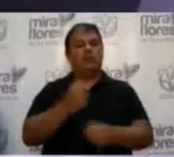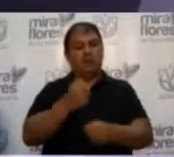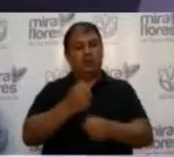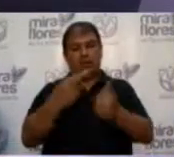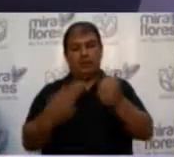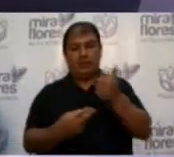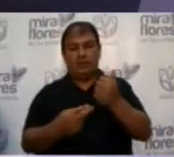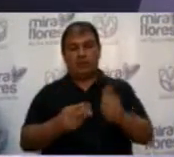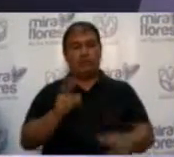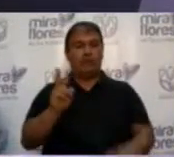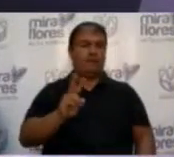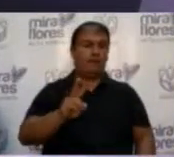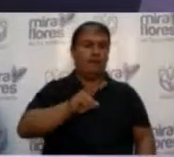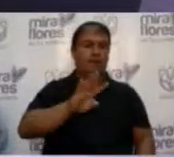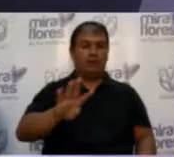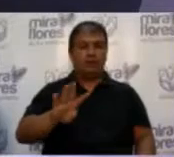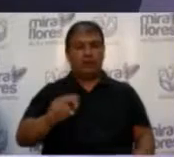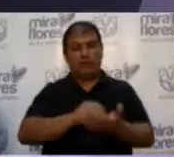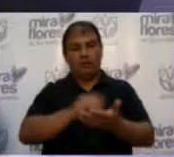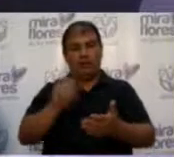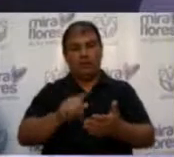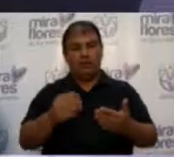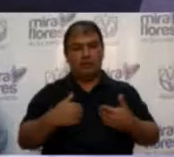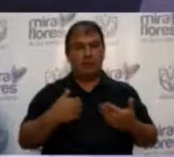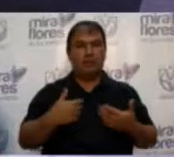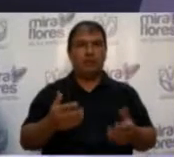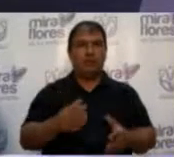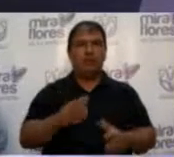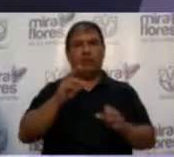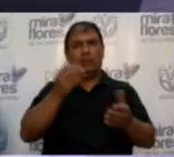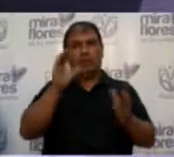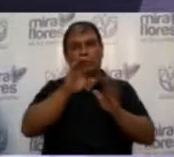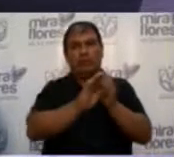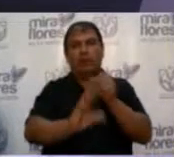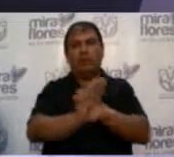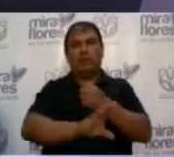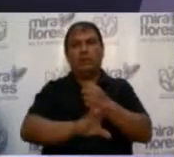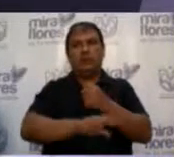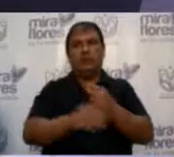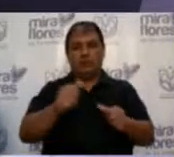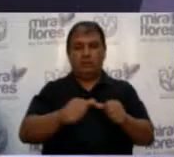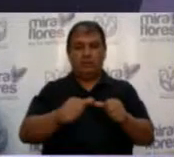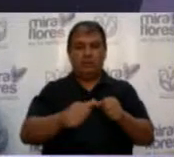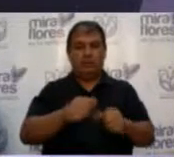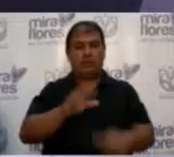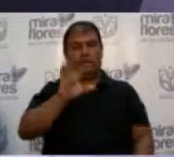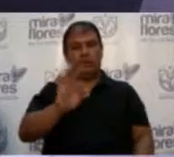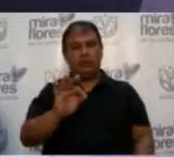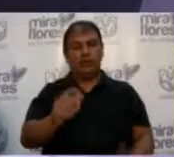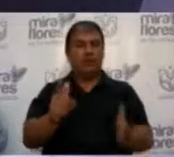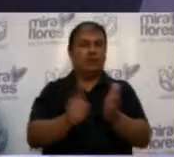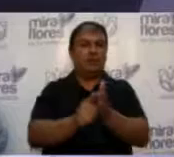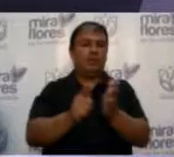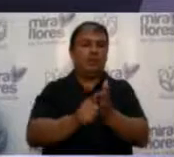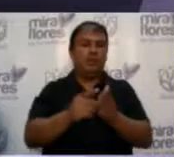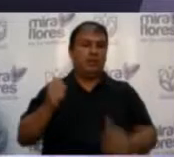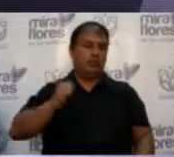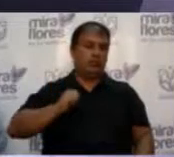día viernes 24 de marzo, pedido que lo formula al amparo de lo dispuesto por el numeral 27 del artículo 9 de la Ley